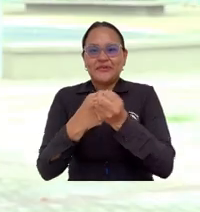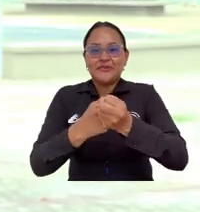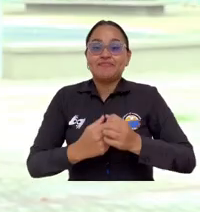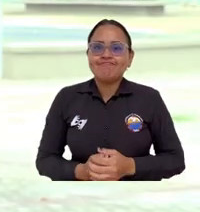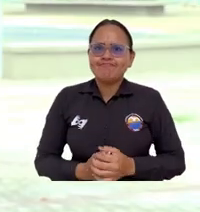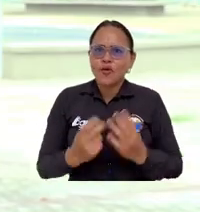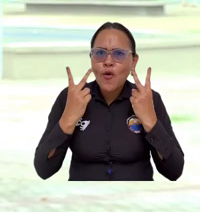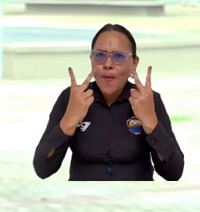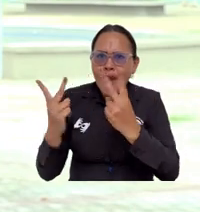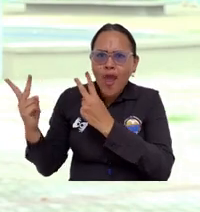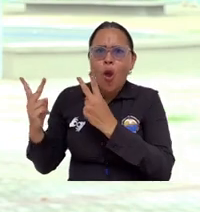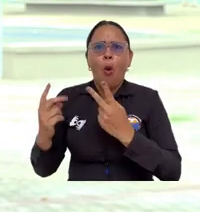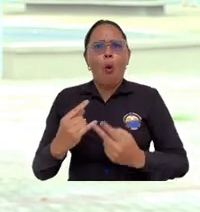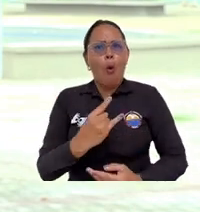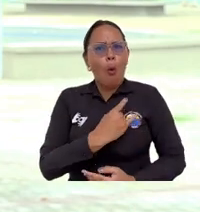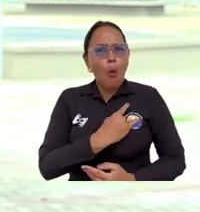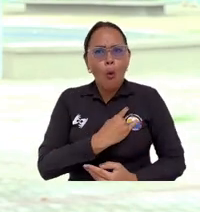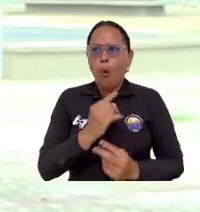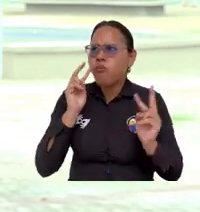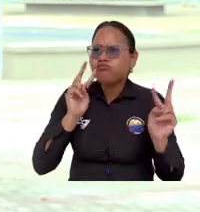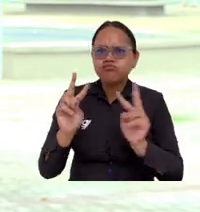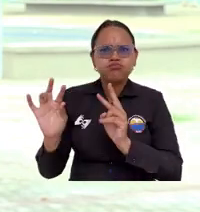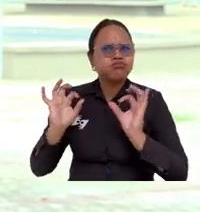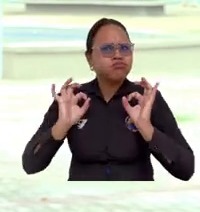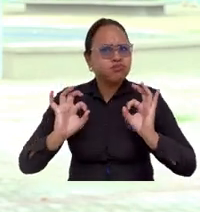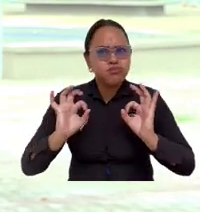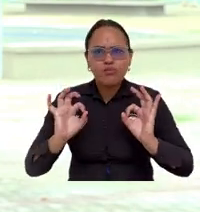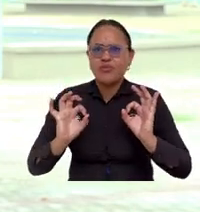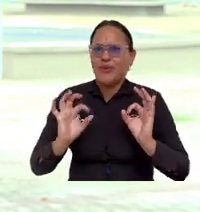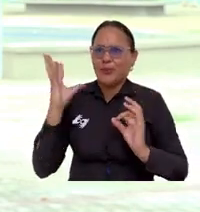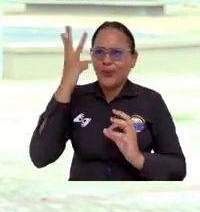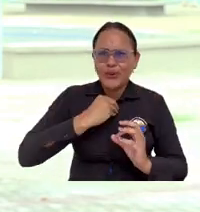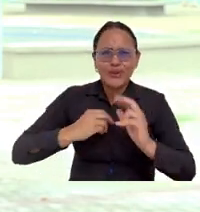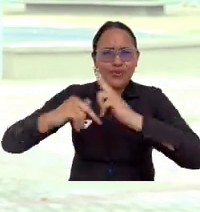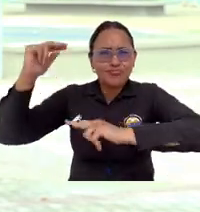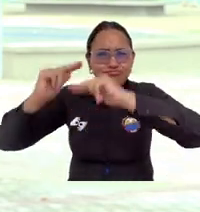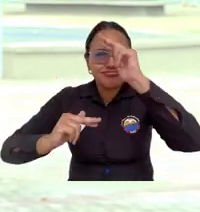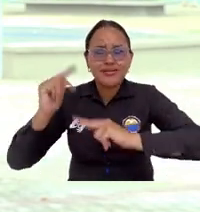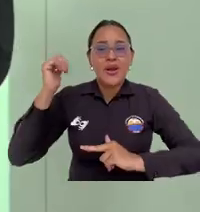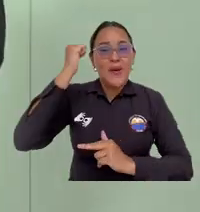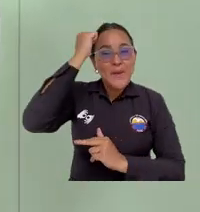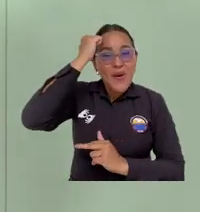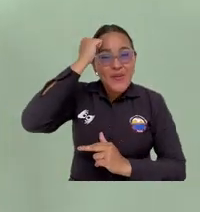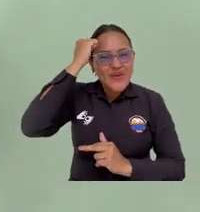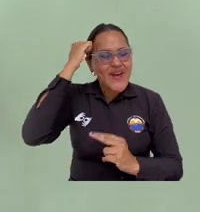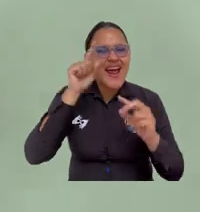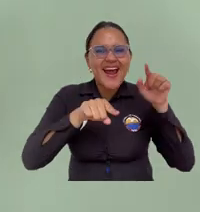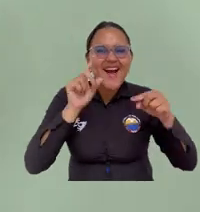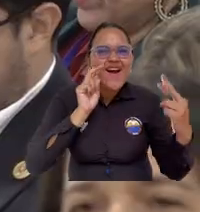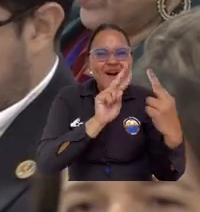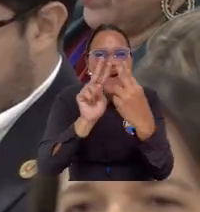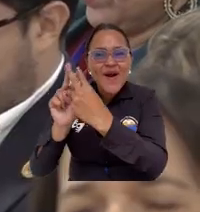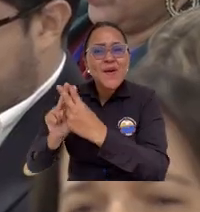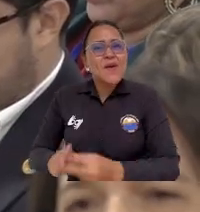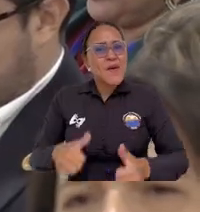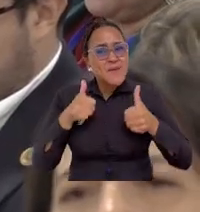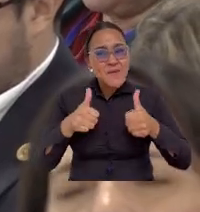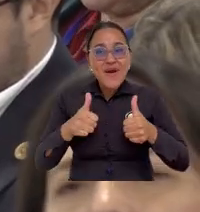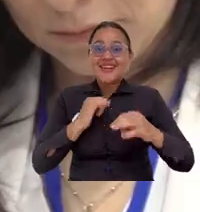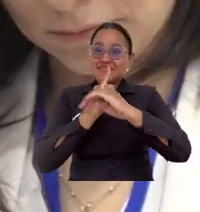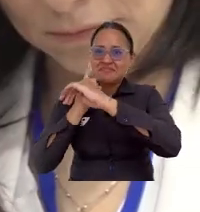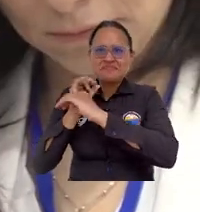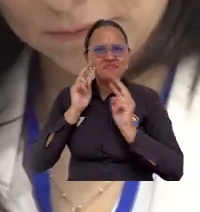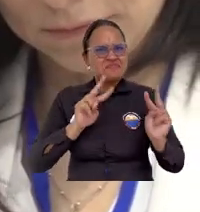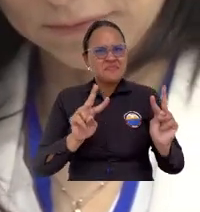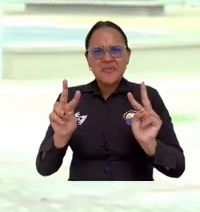ayudar. Lo poco que he conocido de la universidad me ha parecido fantástico, tiene muy buena infraestructura. He conversado con unos cuantos profesores de aquí